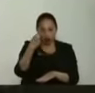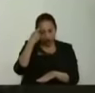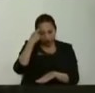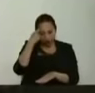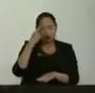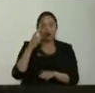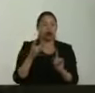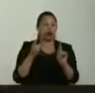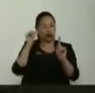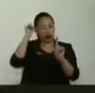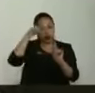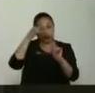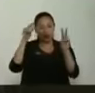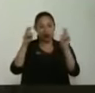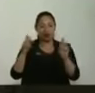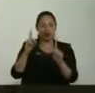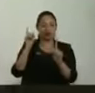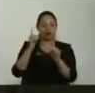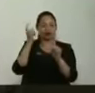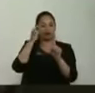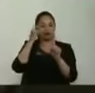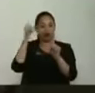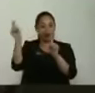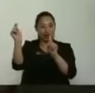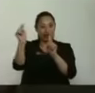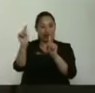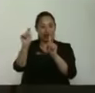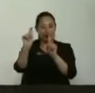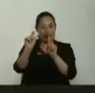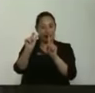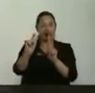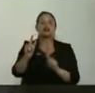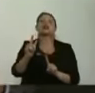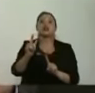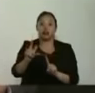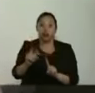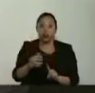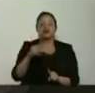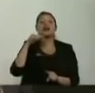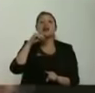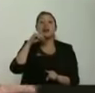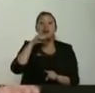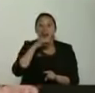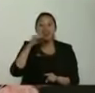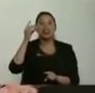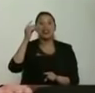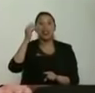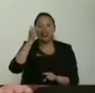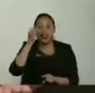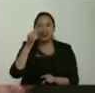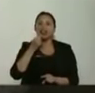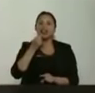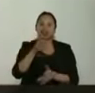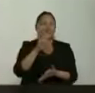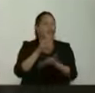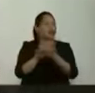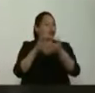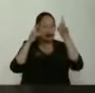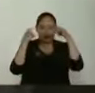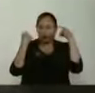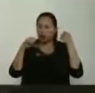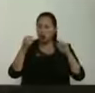paga. El presidente Duque ha dicho: no se preocupen los estudiantes que están en esa cohorte, que a ellos se